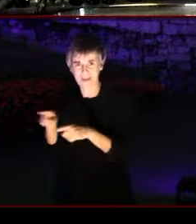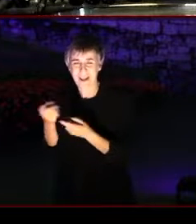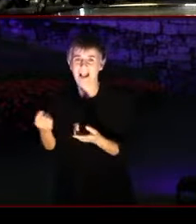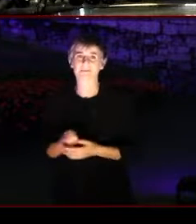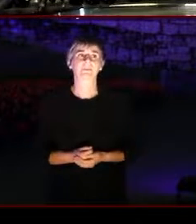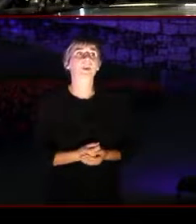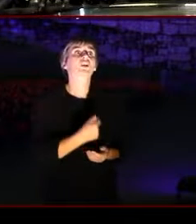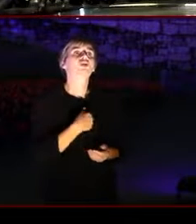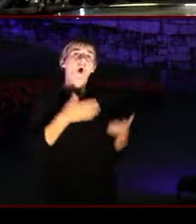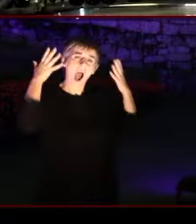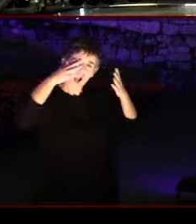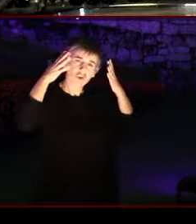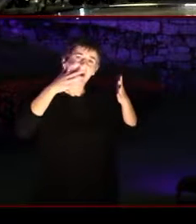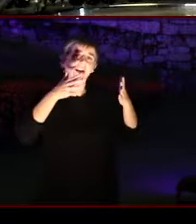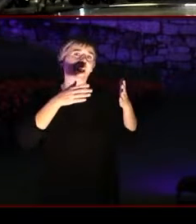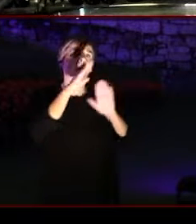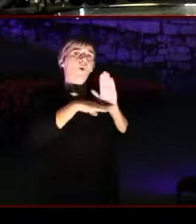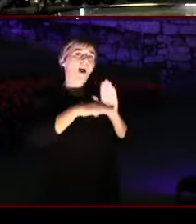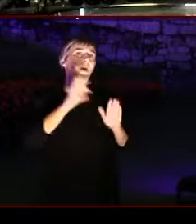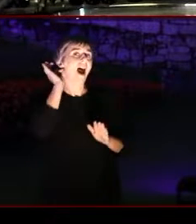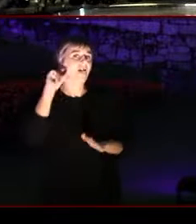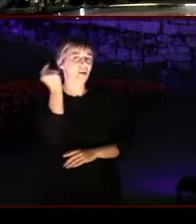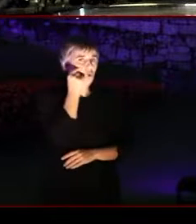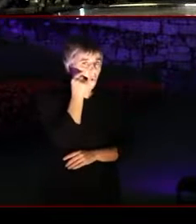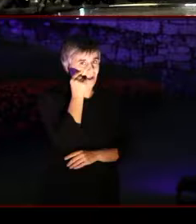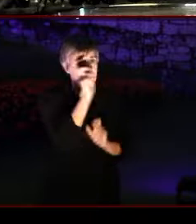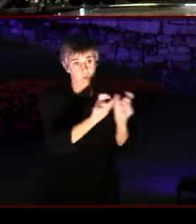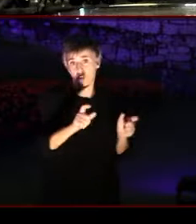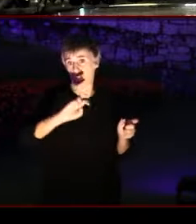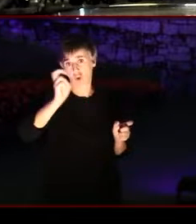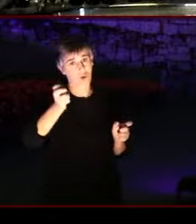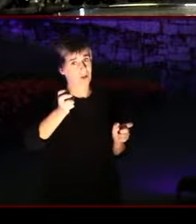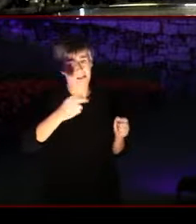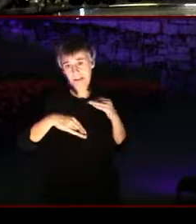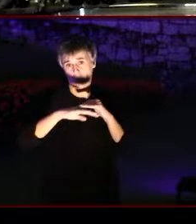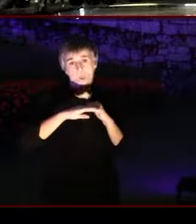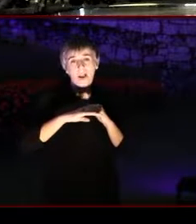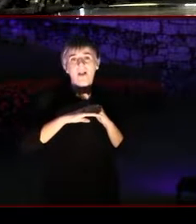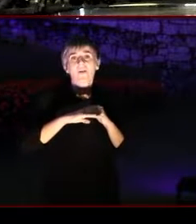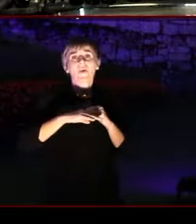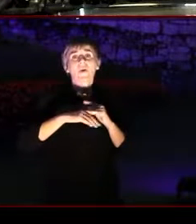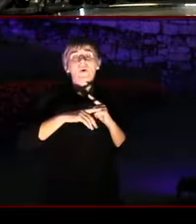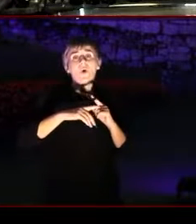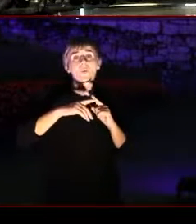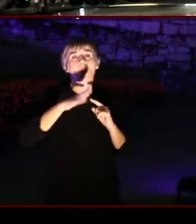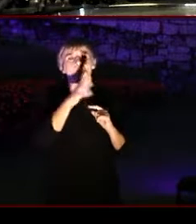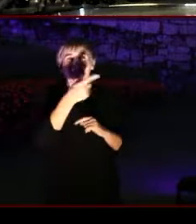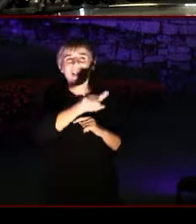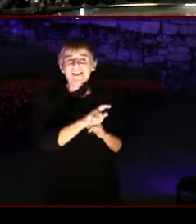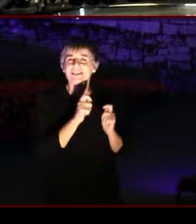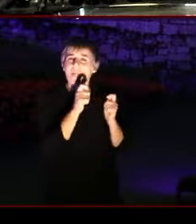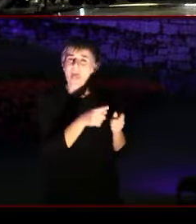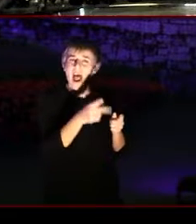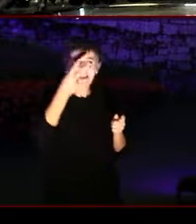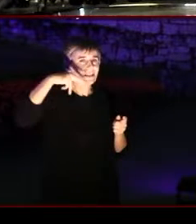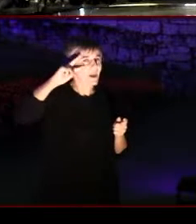el programa Descúbreas a otras jóvenes de mi edad, porque además de que van a adquirir una experiencia grabando un tema y